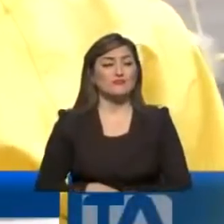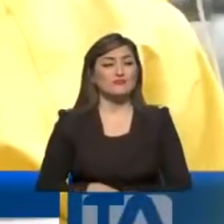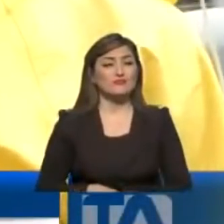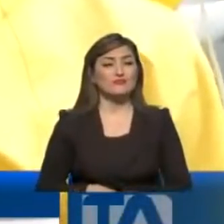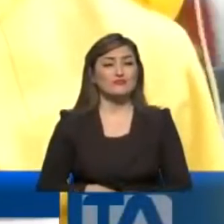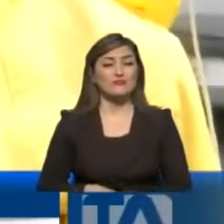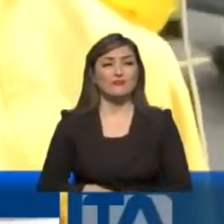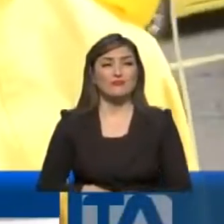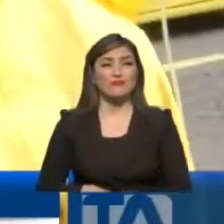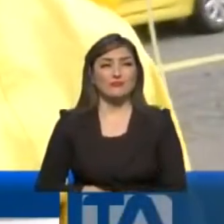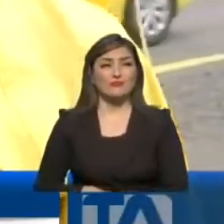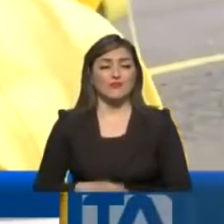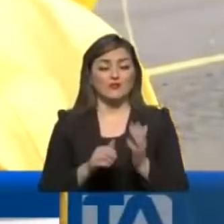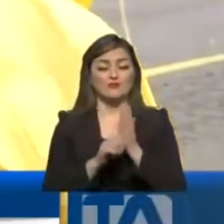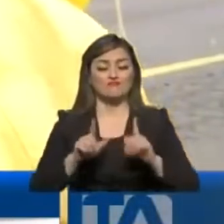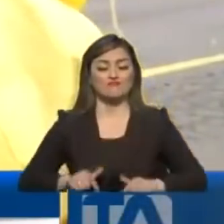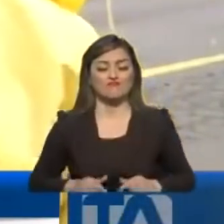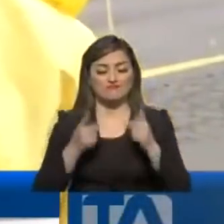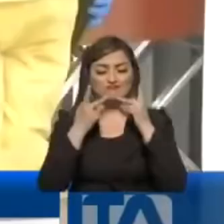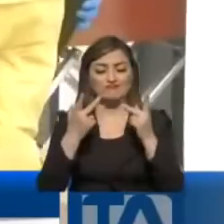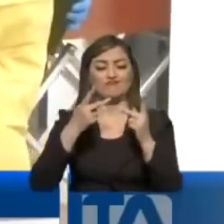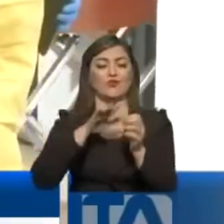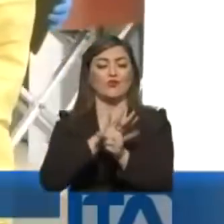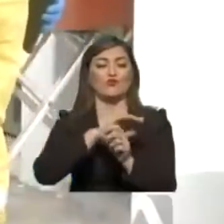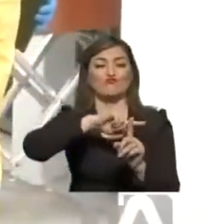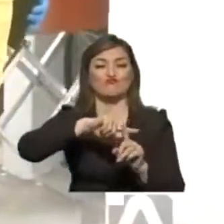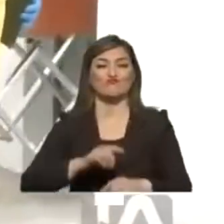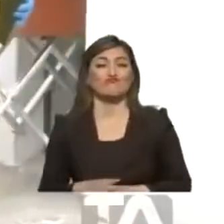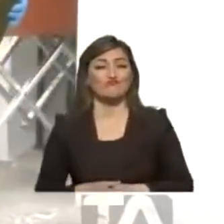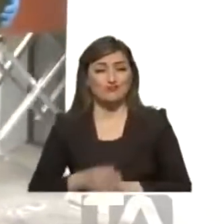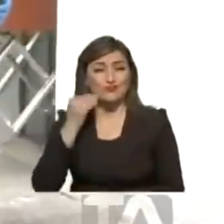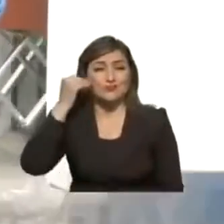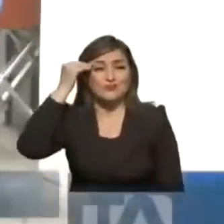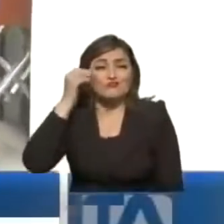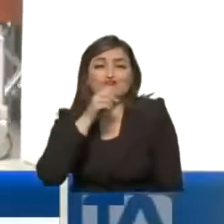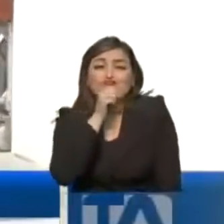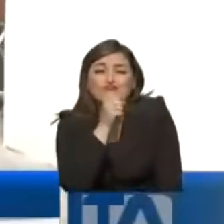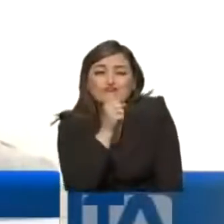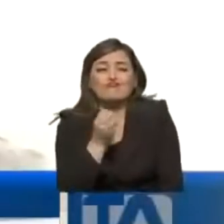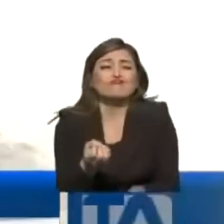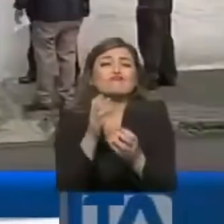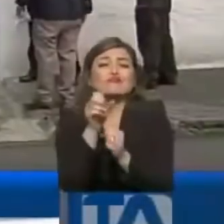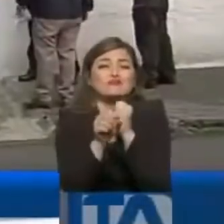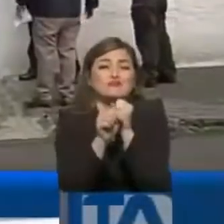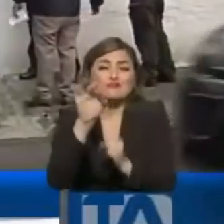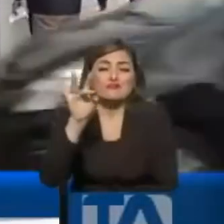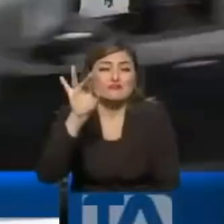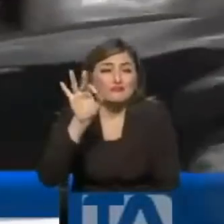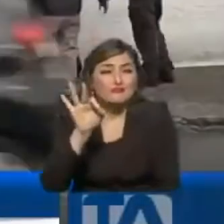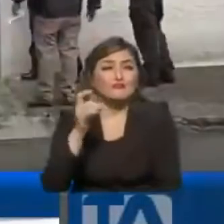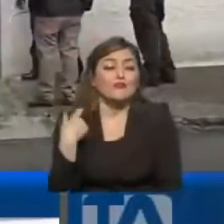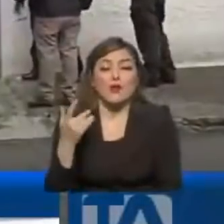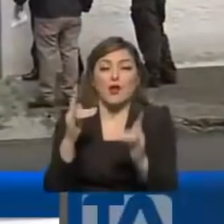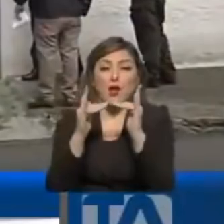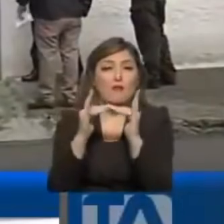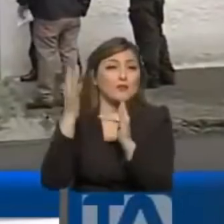encuentra el MST y se da por confirmado que es un caso COVID positivo. Se trataba de un adulto mayor de 88 años que ante la falta de camas